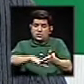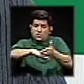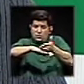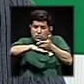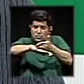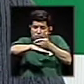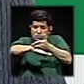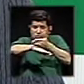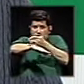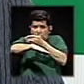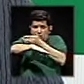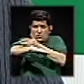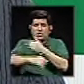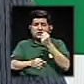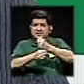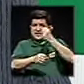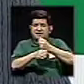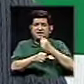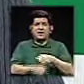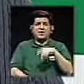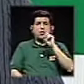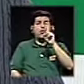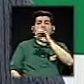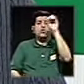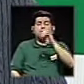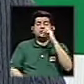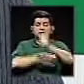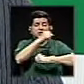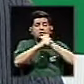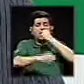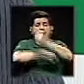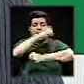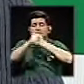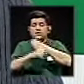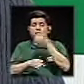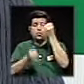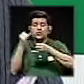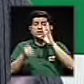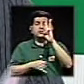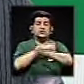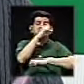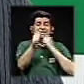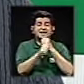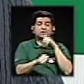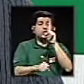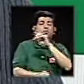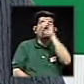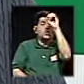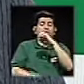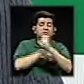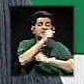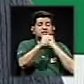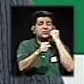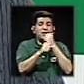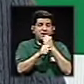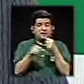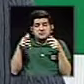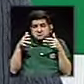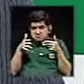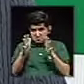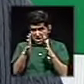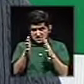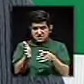entando su creación de empleo en un 1% anual en los últimos 6 años 1% anual mientras que la